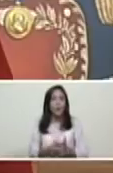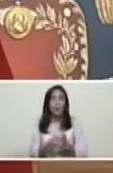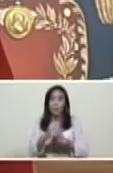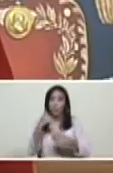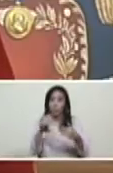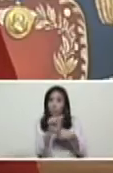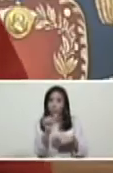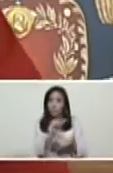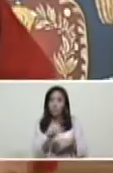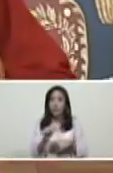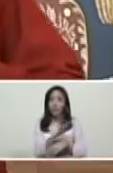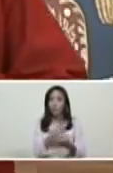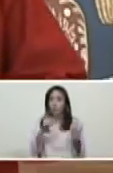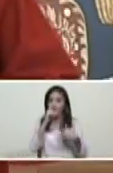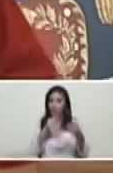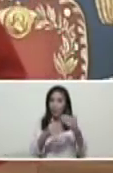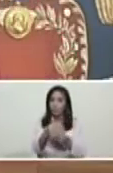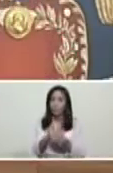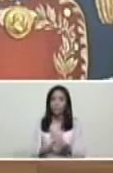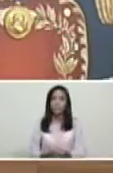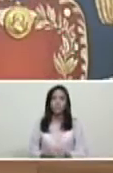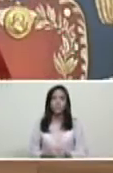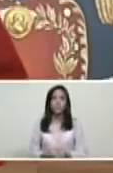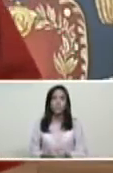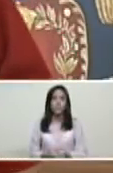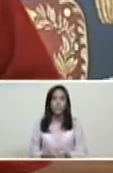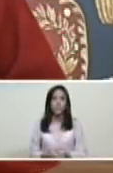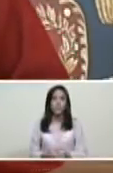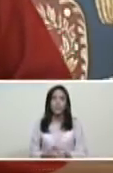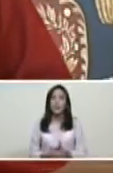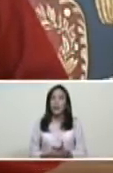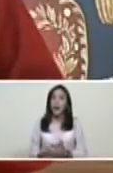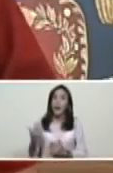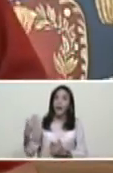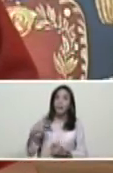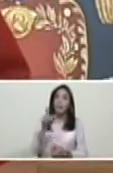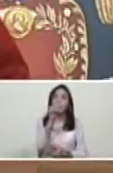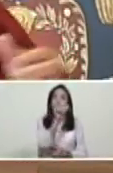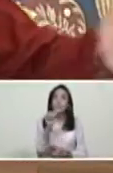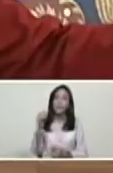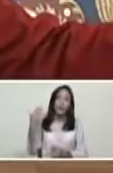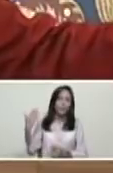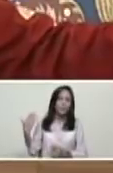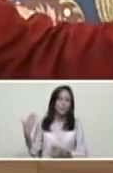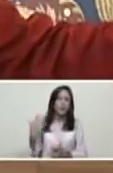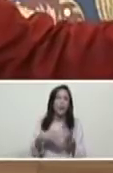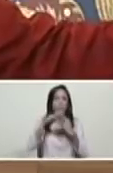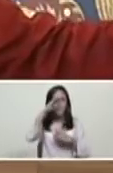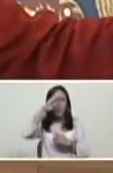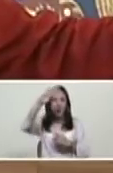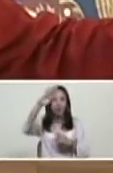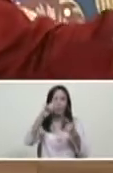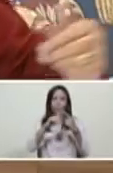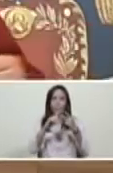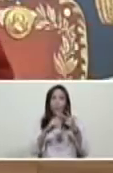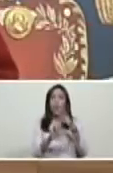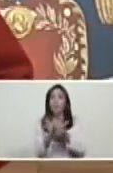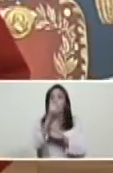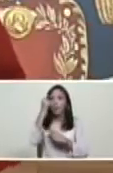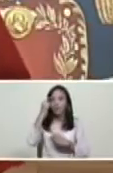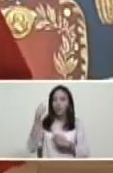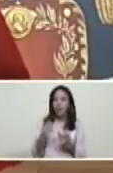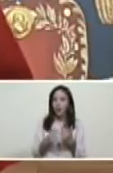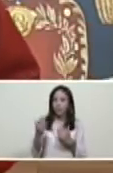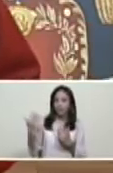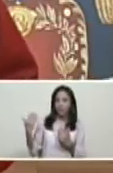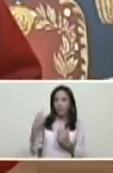durante pocos días. Bueno, hemos estado hace una semana en México, recibimos hace tres días al